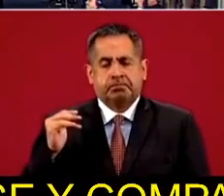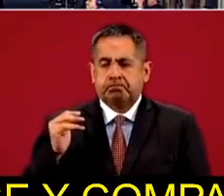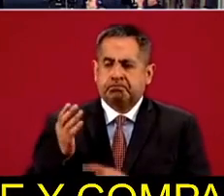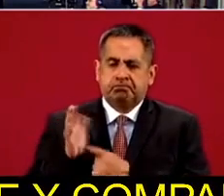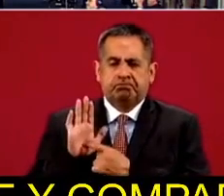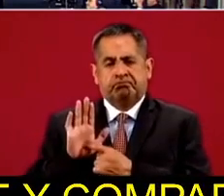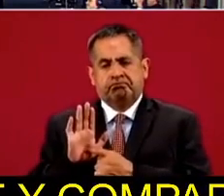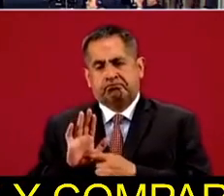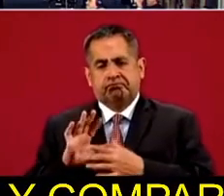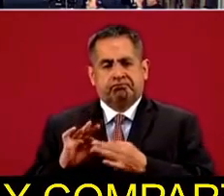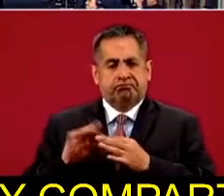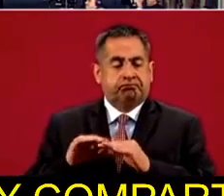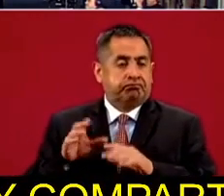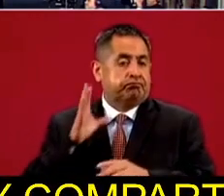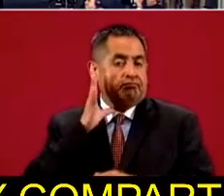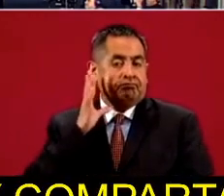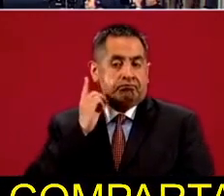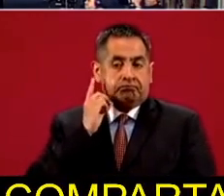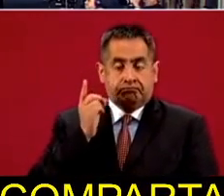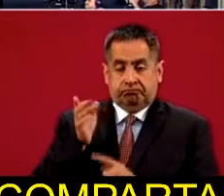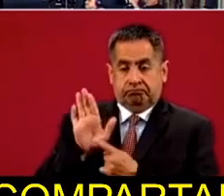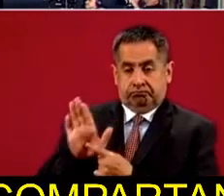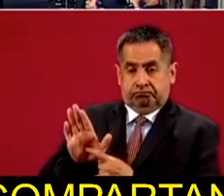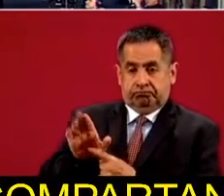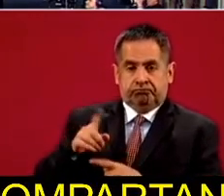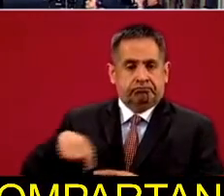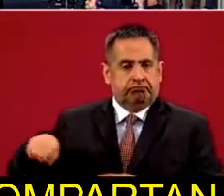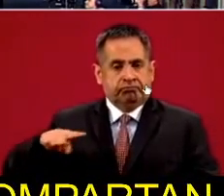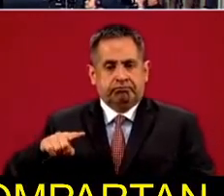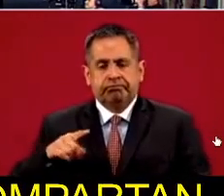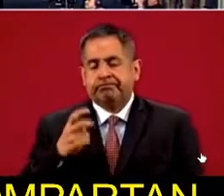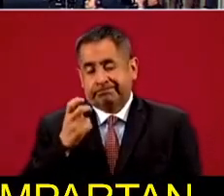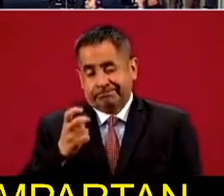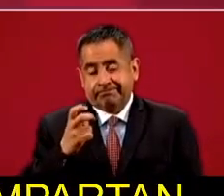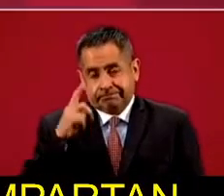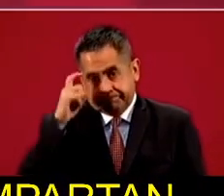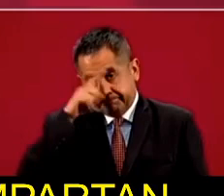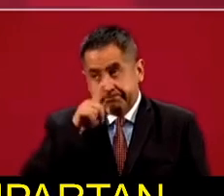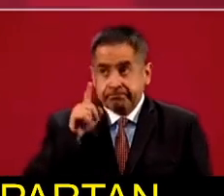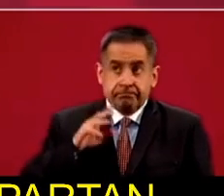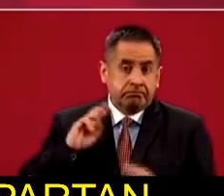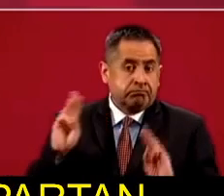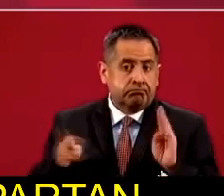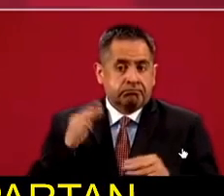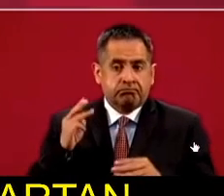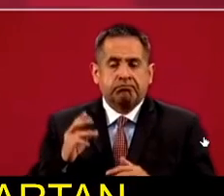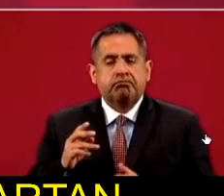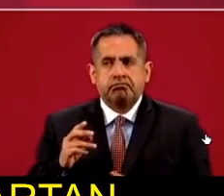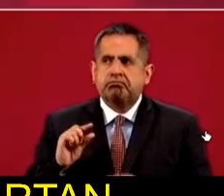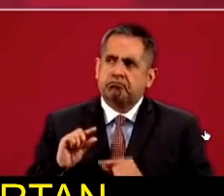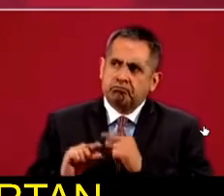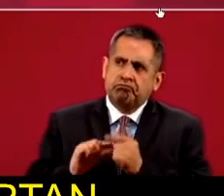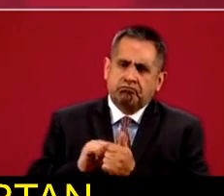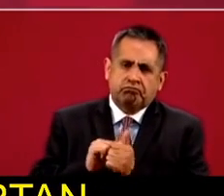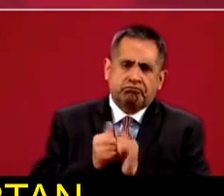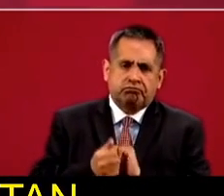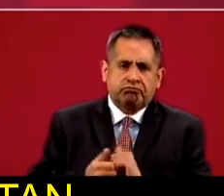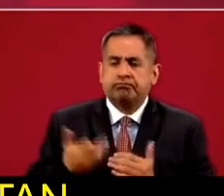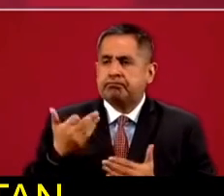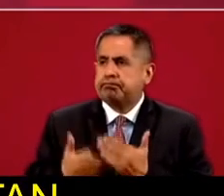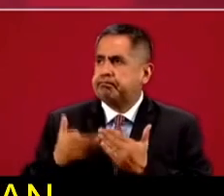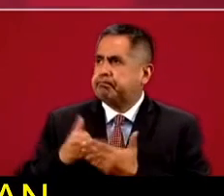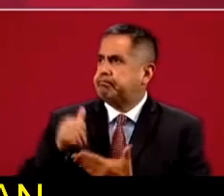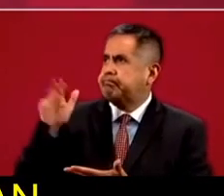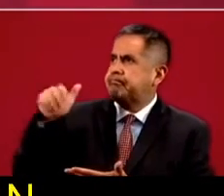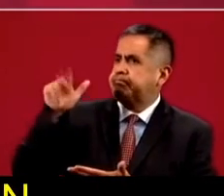presentar en la Cámara de Diputados. Esta es una complejidad que va hacia adelante, se están por resolver. El faltante para